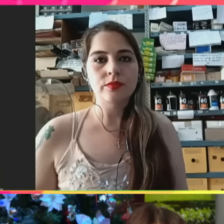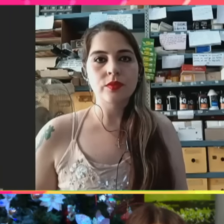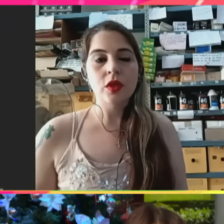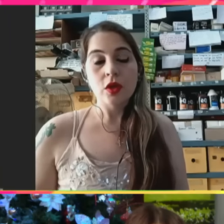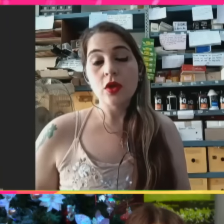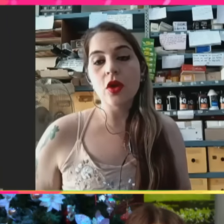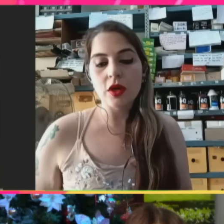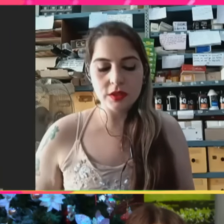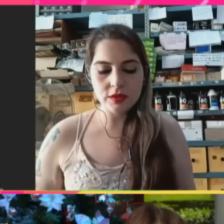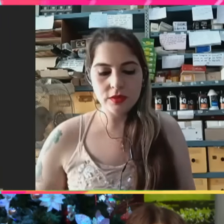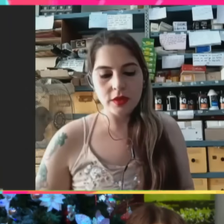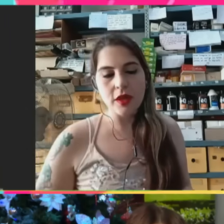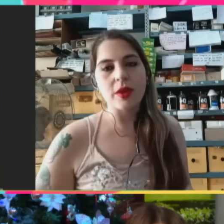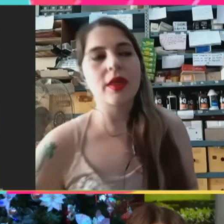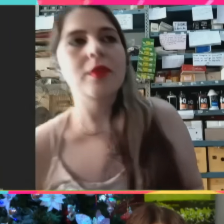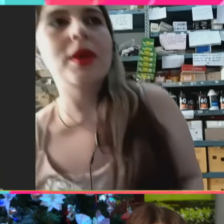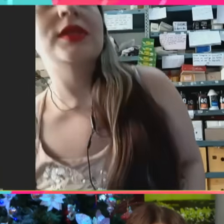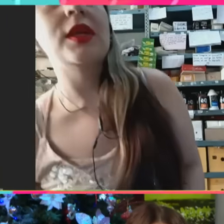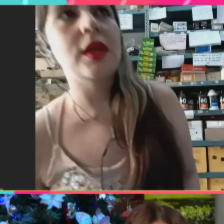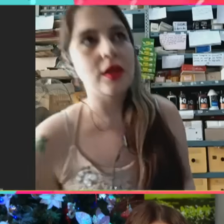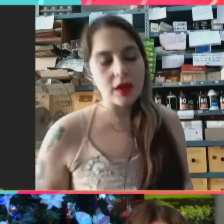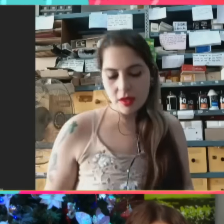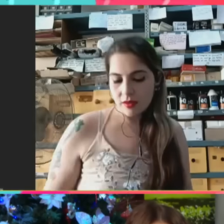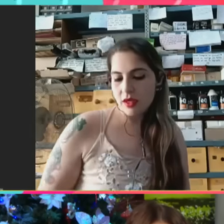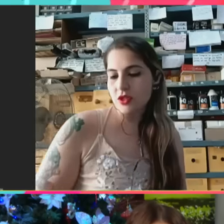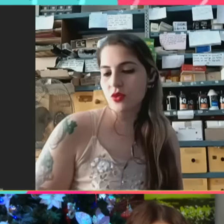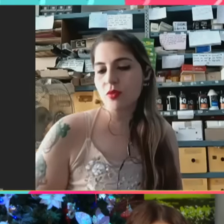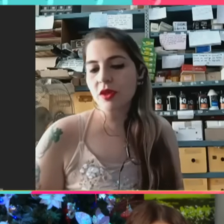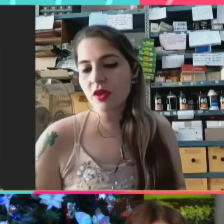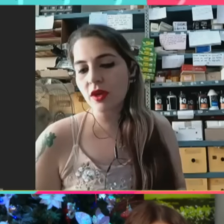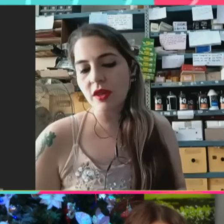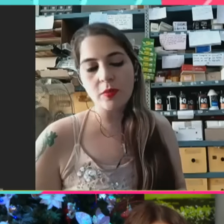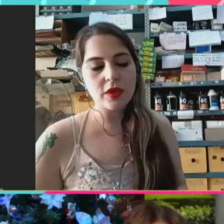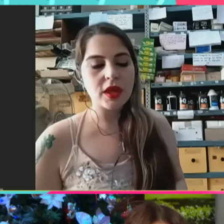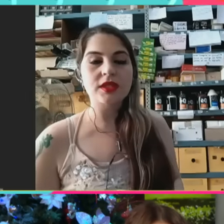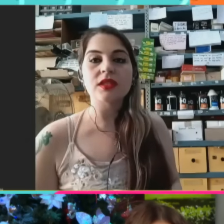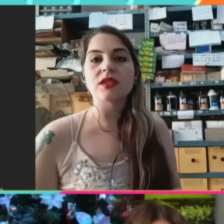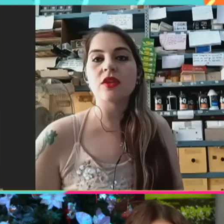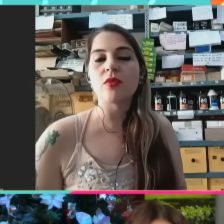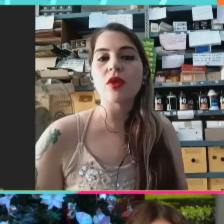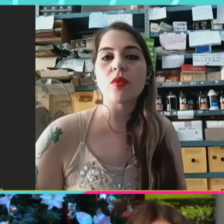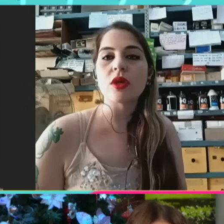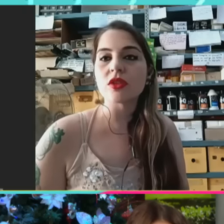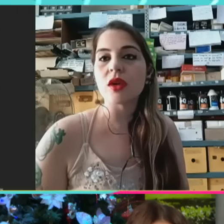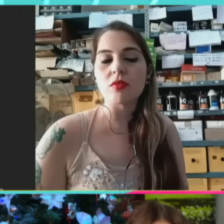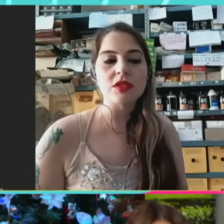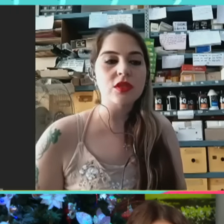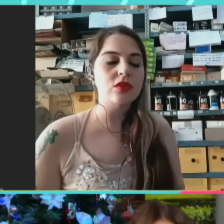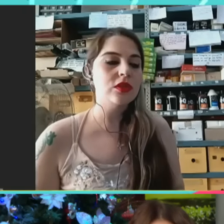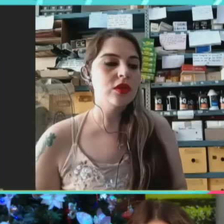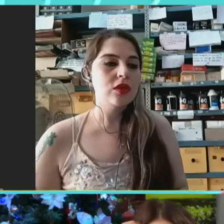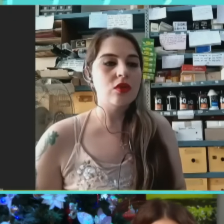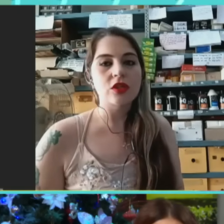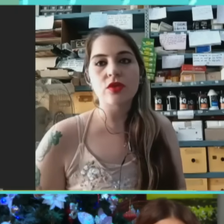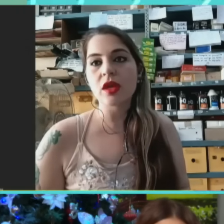dijo una amiga que tenemos en común. No, es verdad. Es más, anteayer subí un video que después de casi 6 años me voy a mudar sola con mis